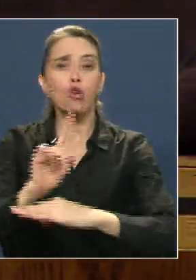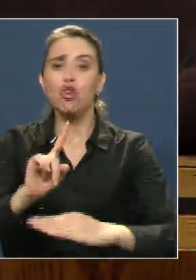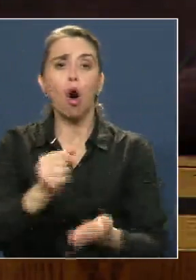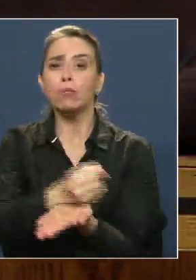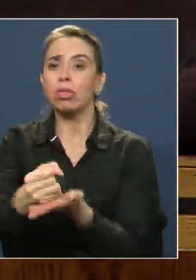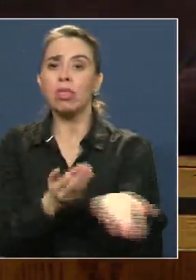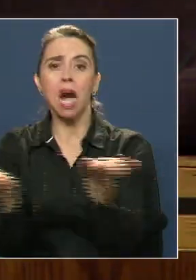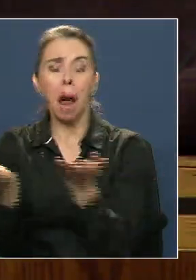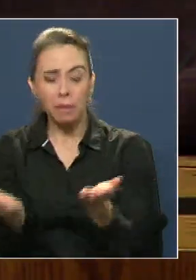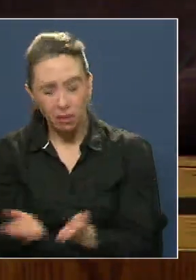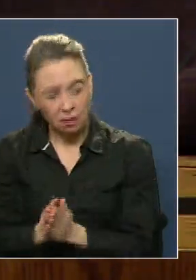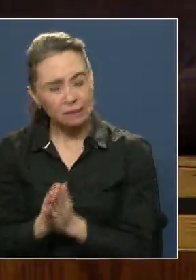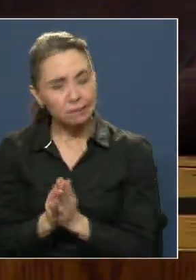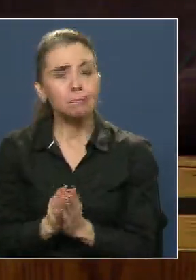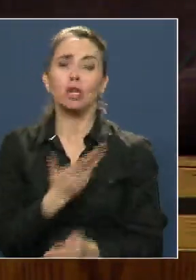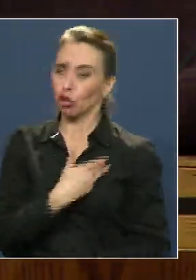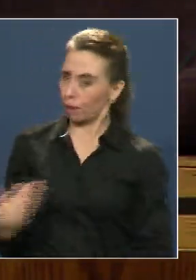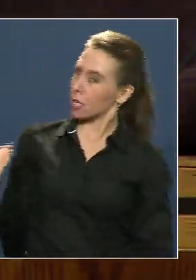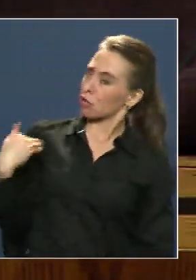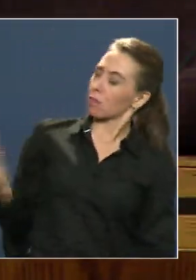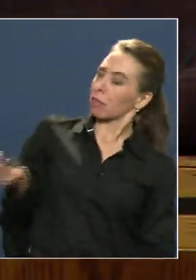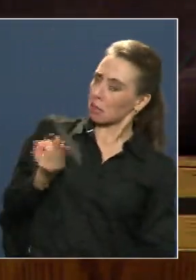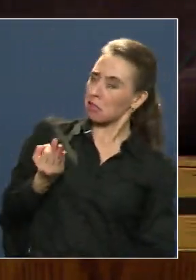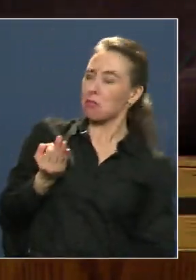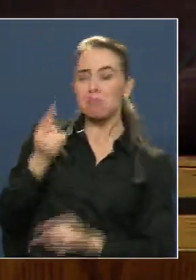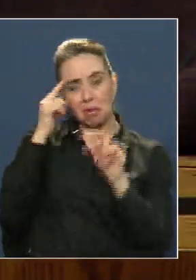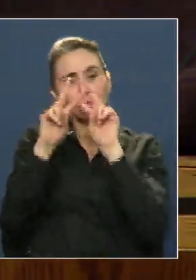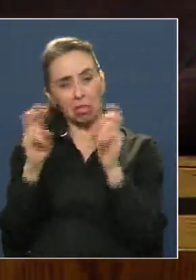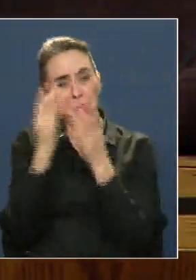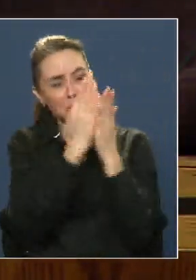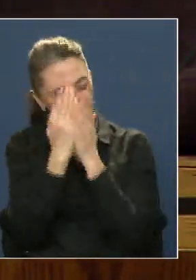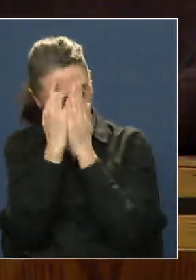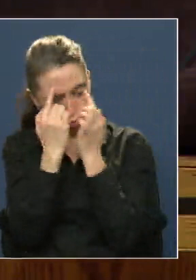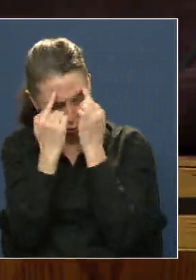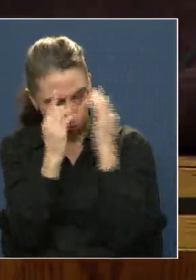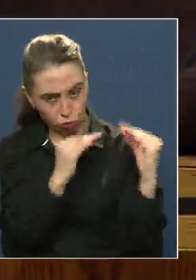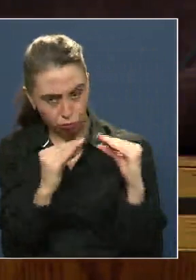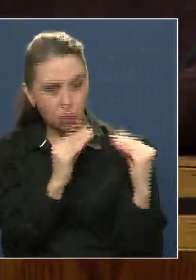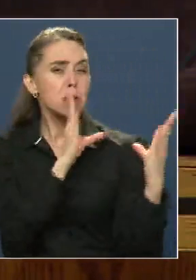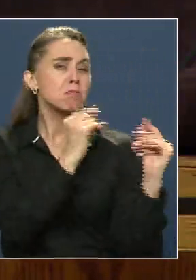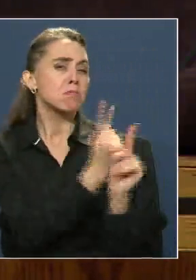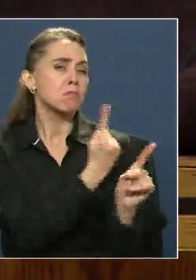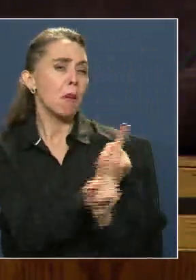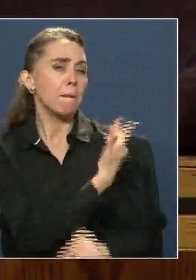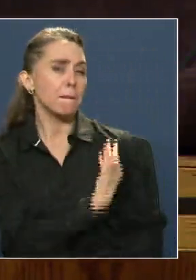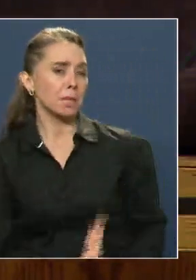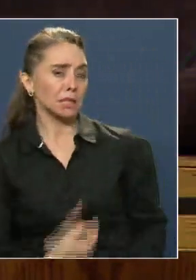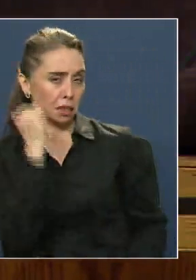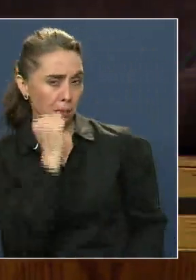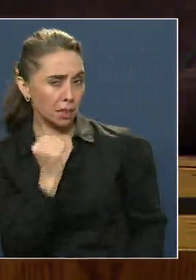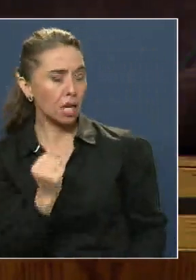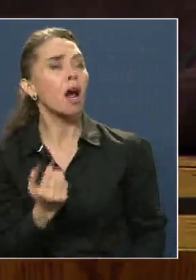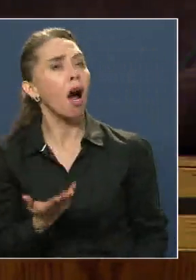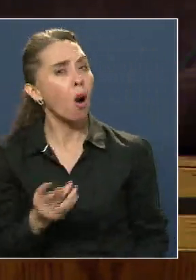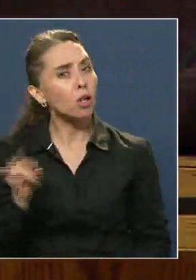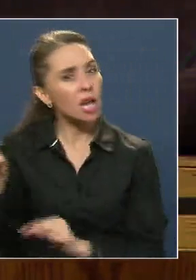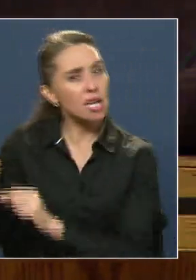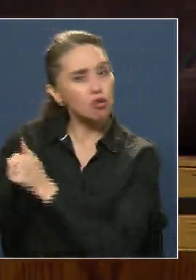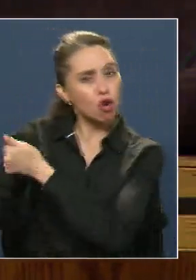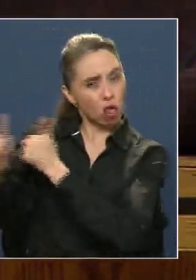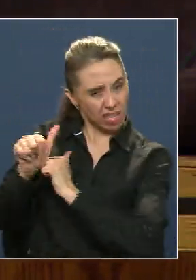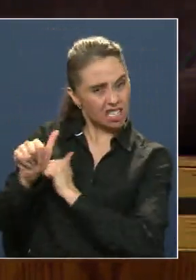ellos y conversamos con el presidente Piñera sobre por qué no tomar este